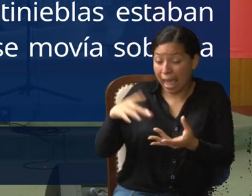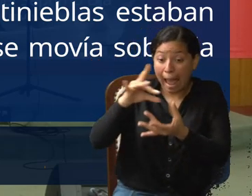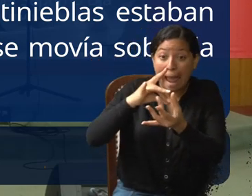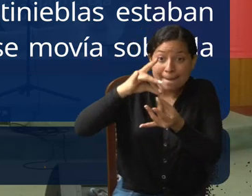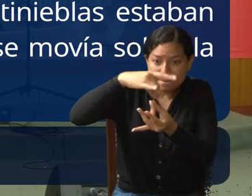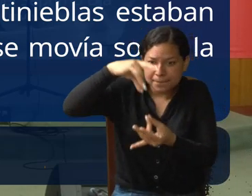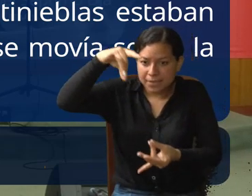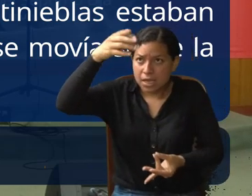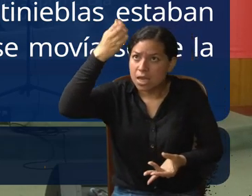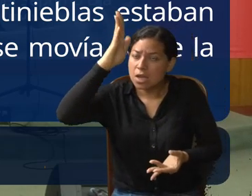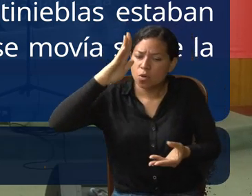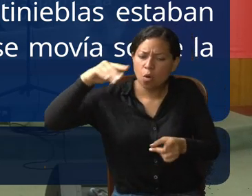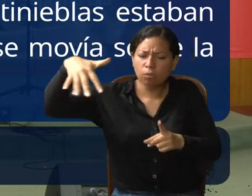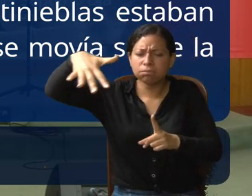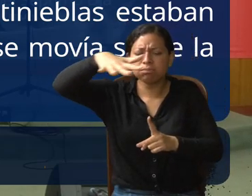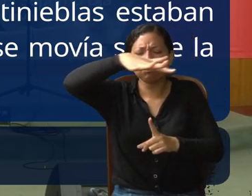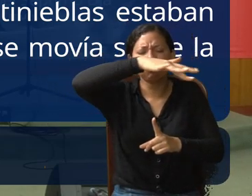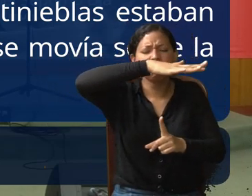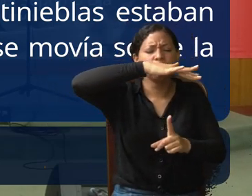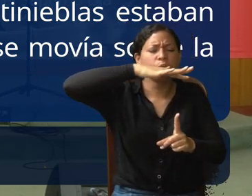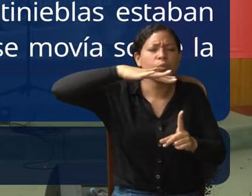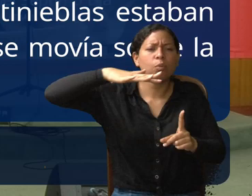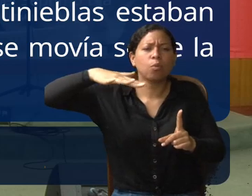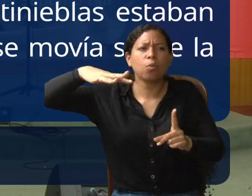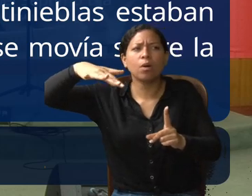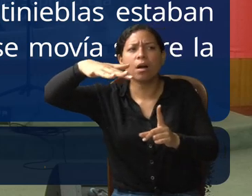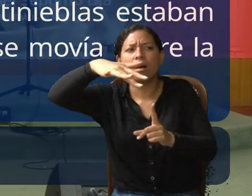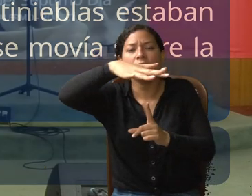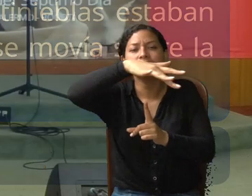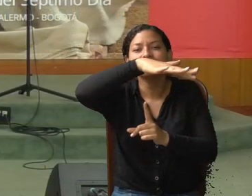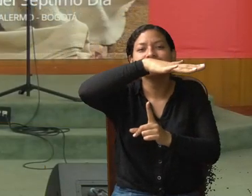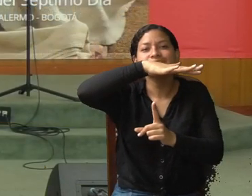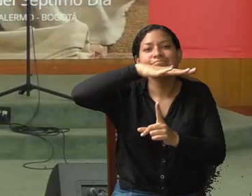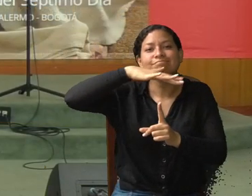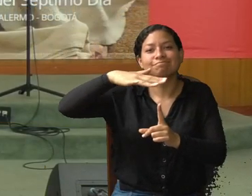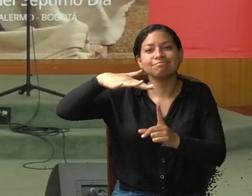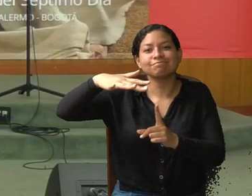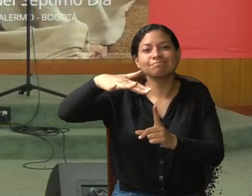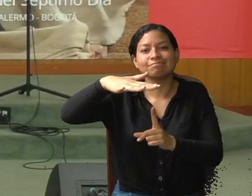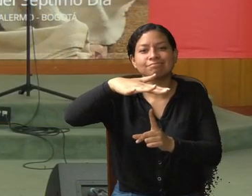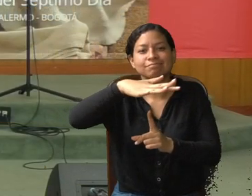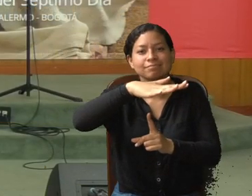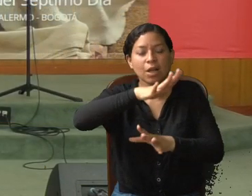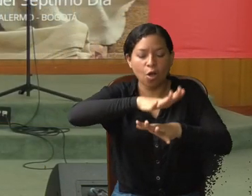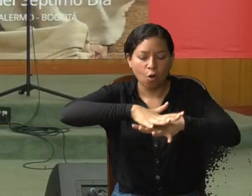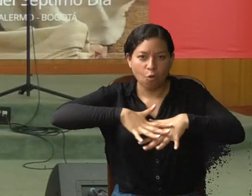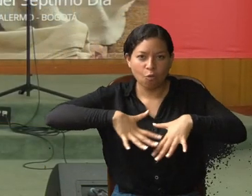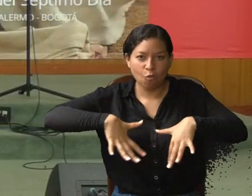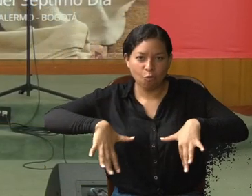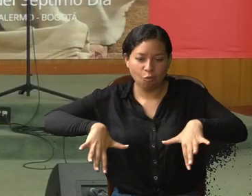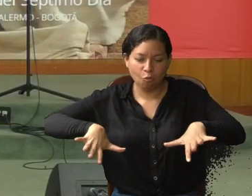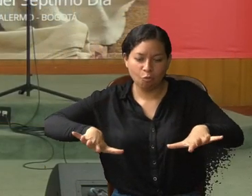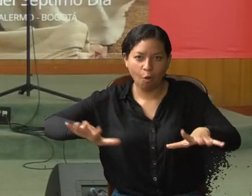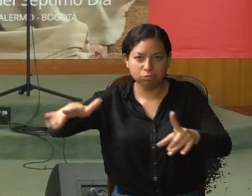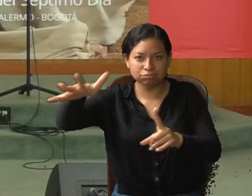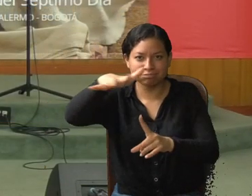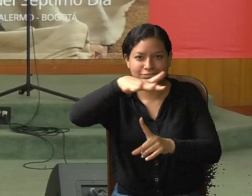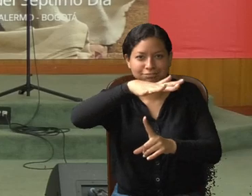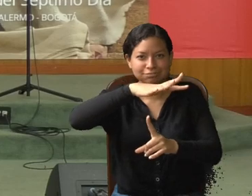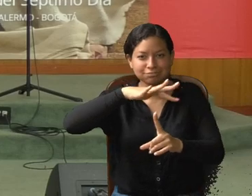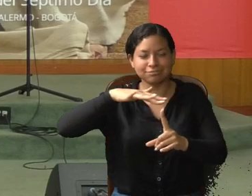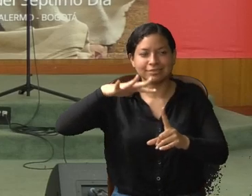se movía sobre la faz de las aguas. ¿Saben? Este texto es muy profundo. Y